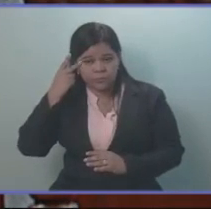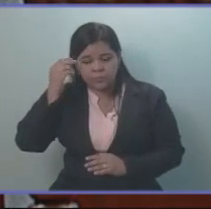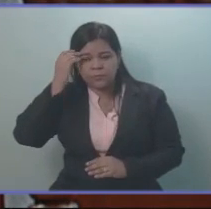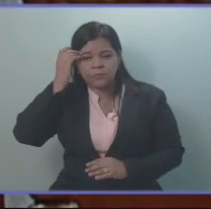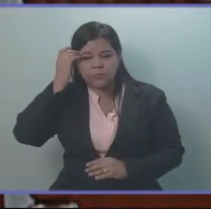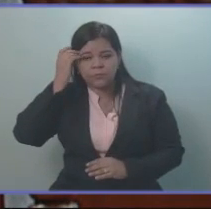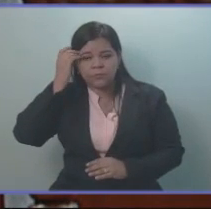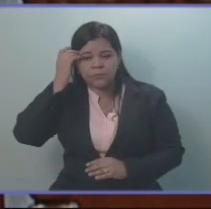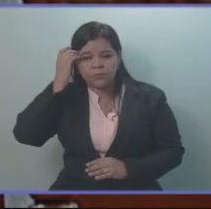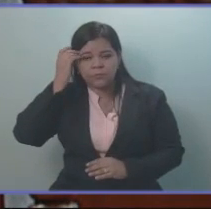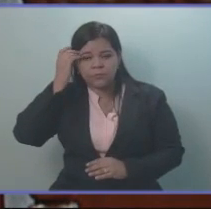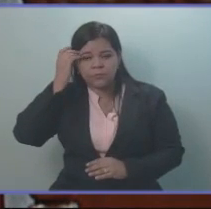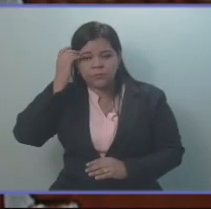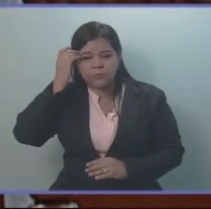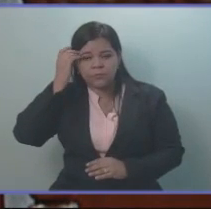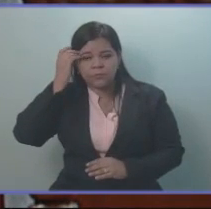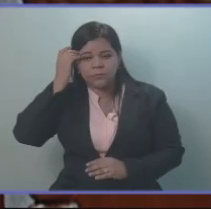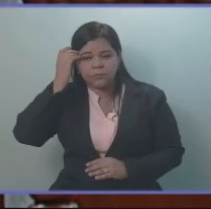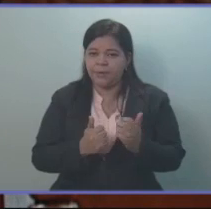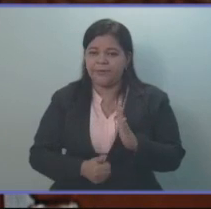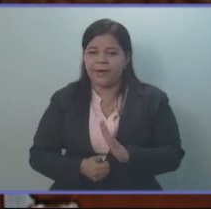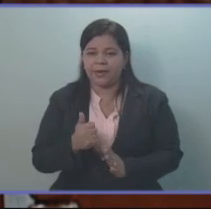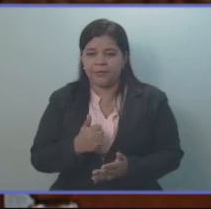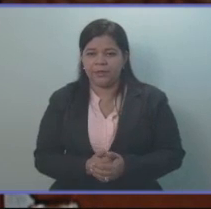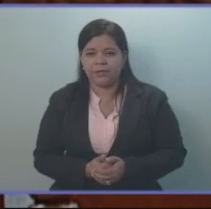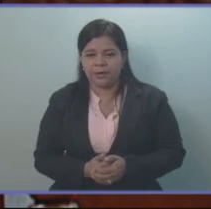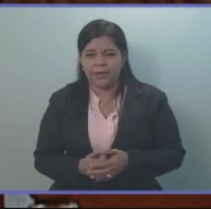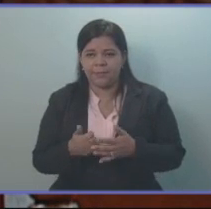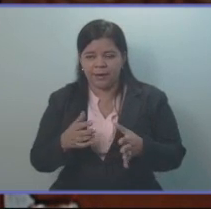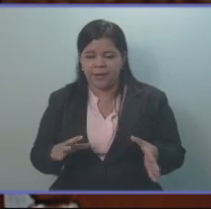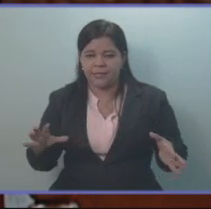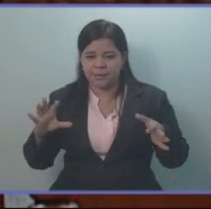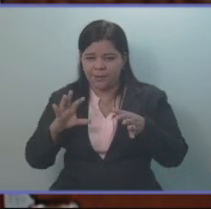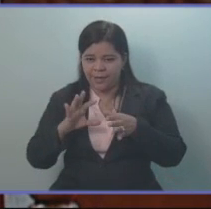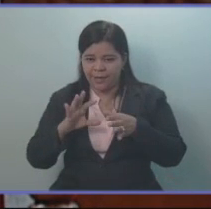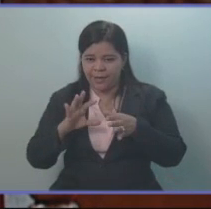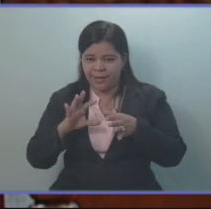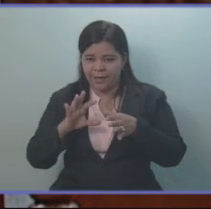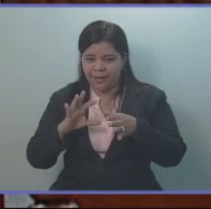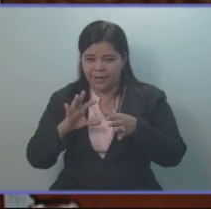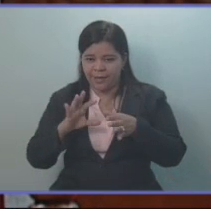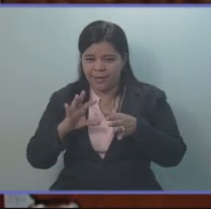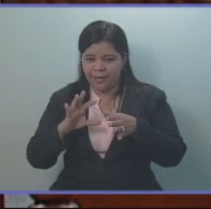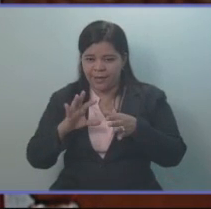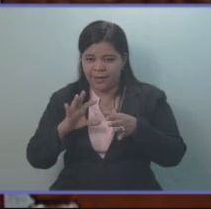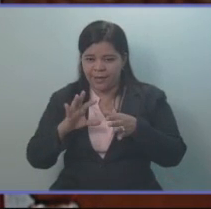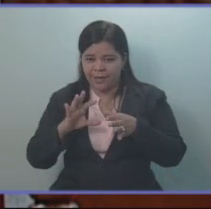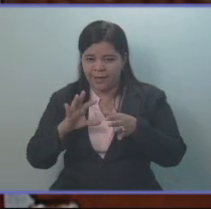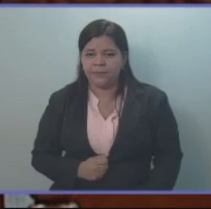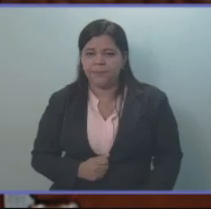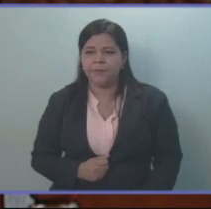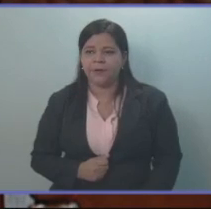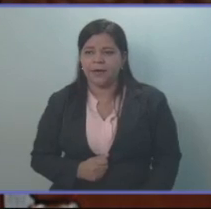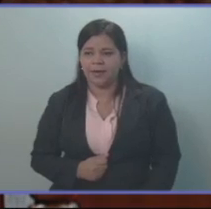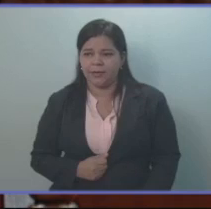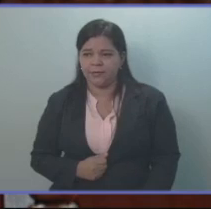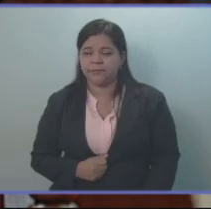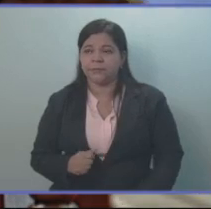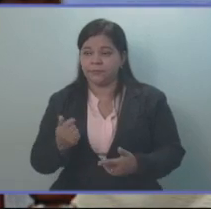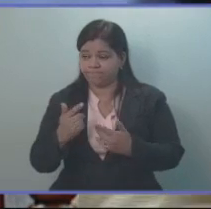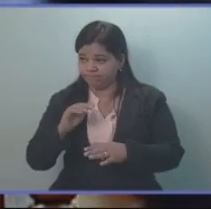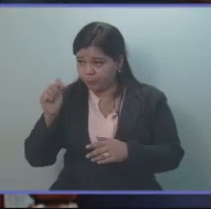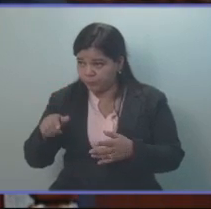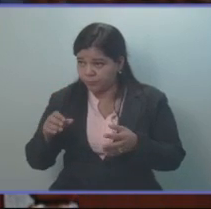como asociaciones promotoras de viviendas para aquellas familias de bajos ingresos. En la actualidad se